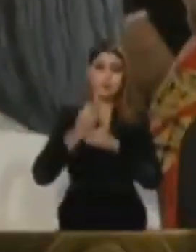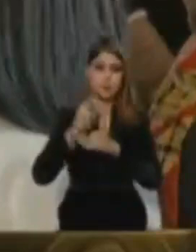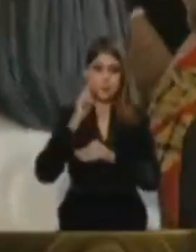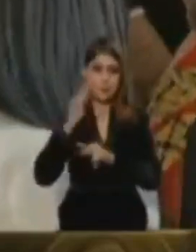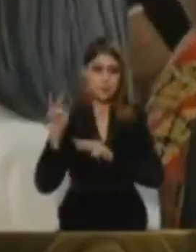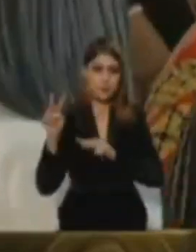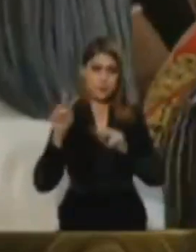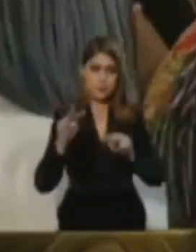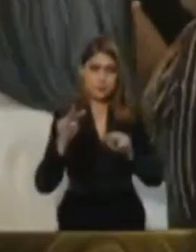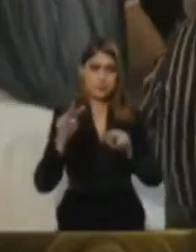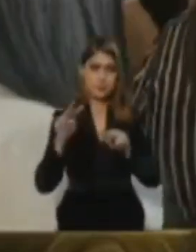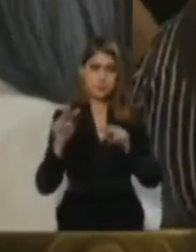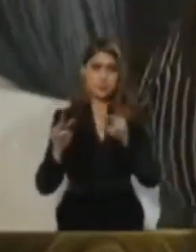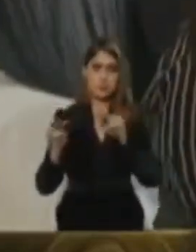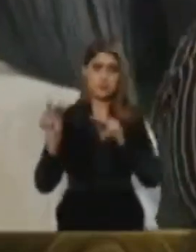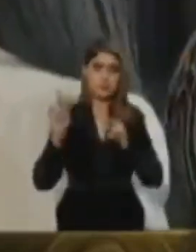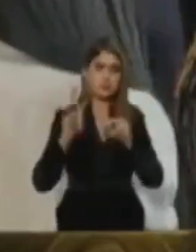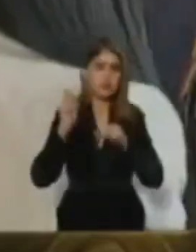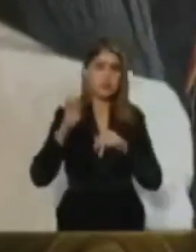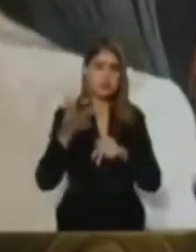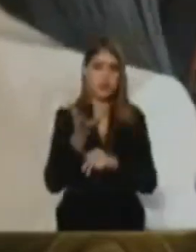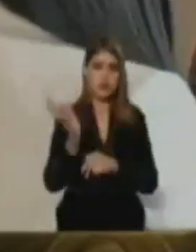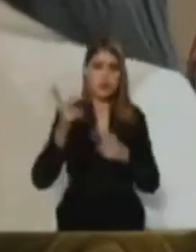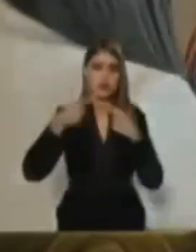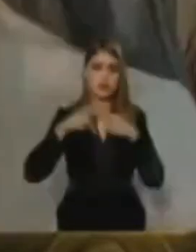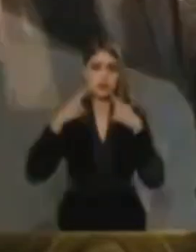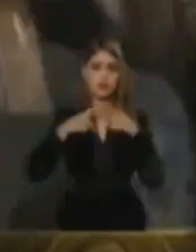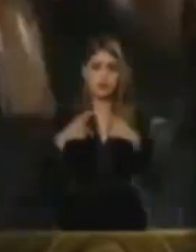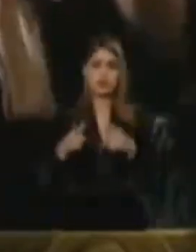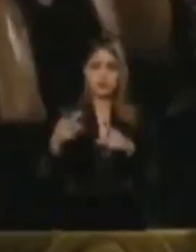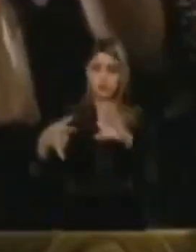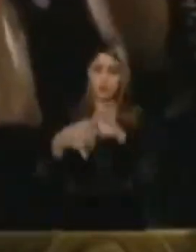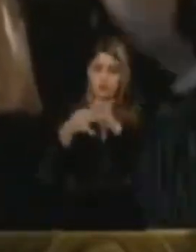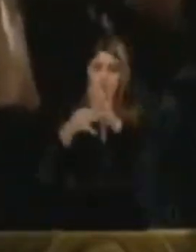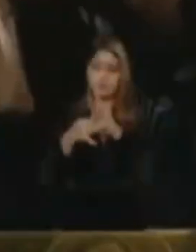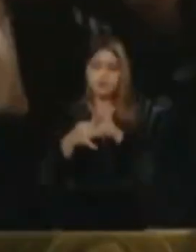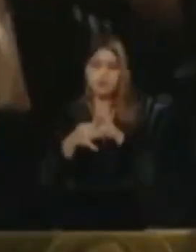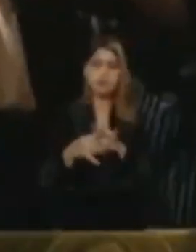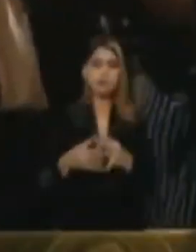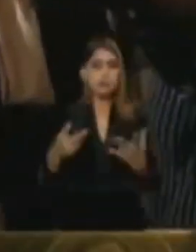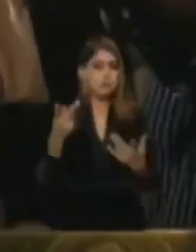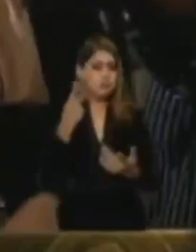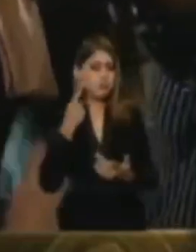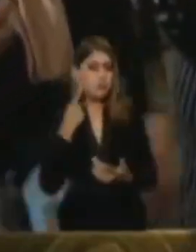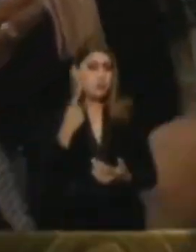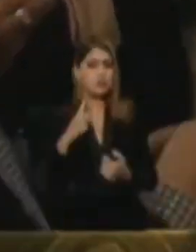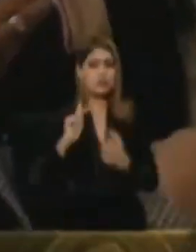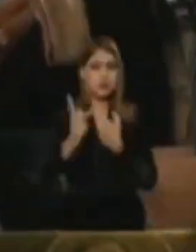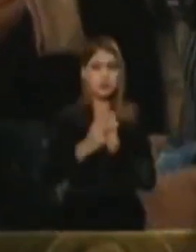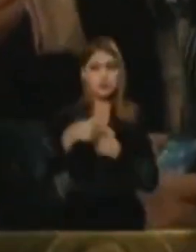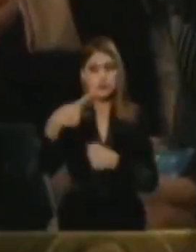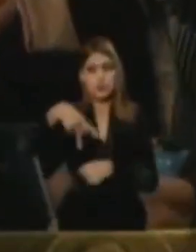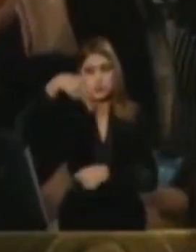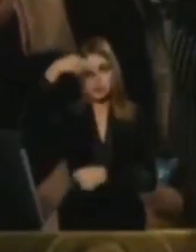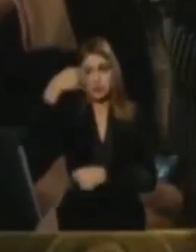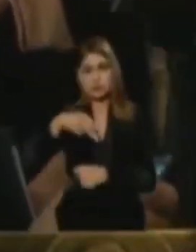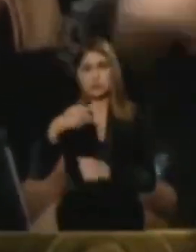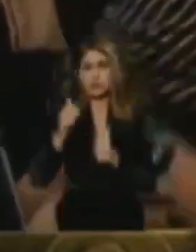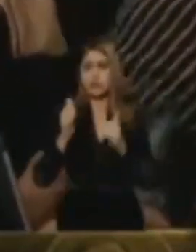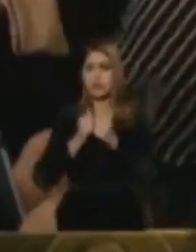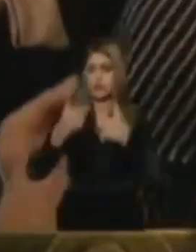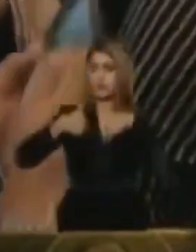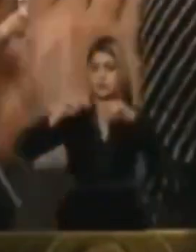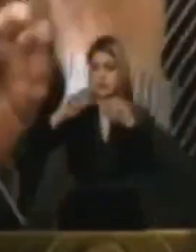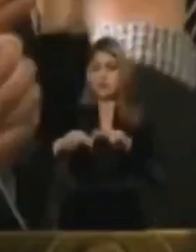con aquellos personalidades que forman parte de la vida política de nuestro país en representación de los diversos poderes de